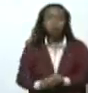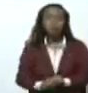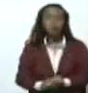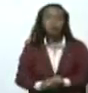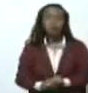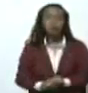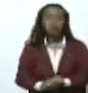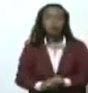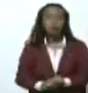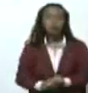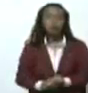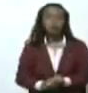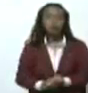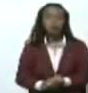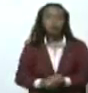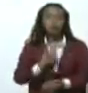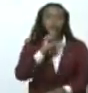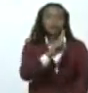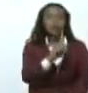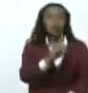Venezuela,